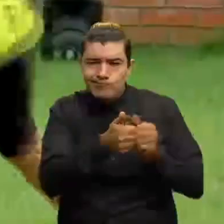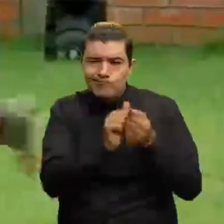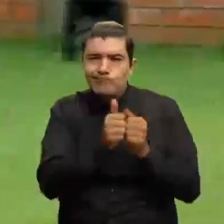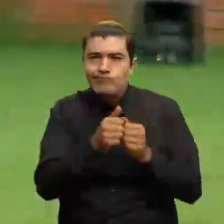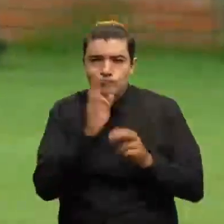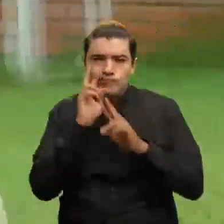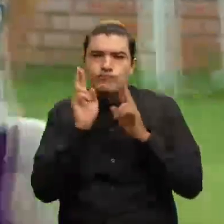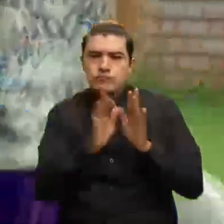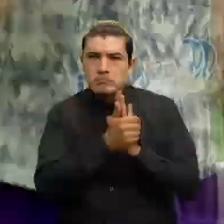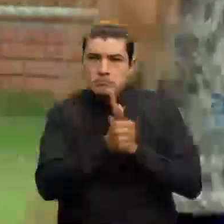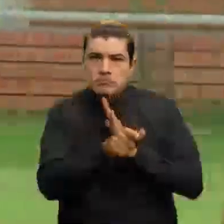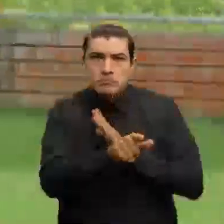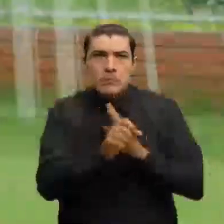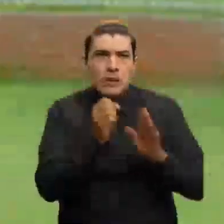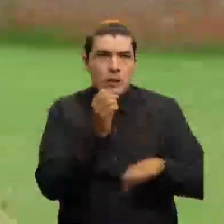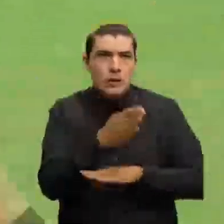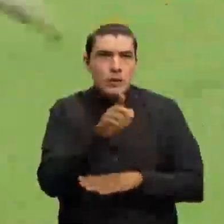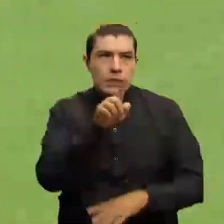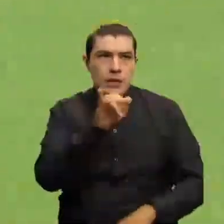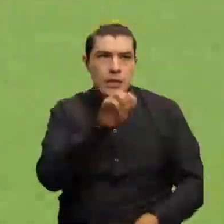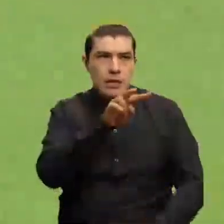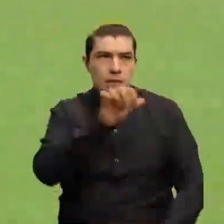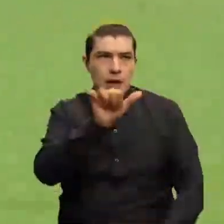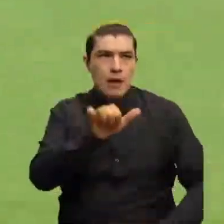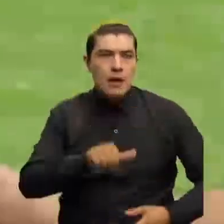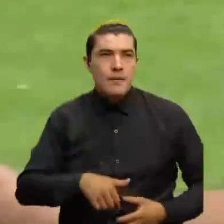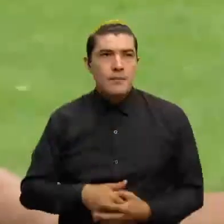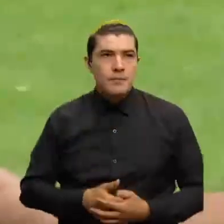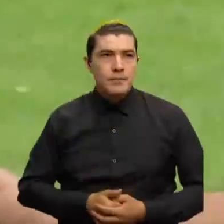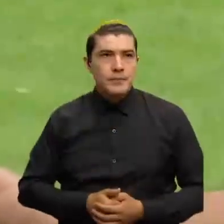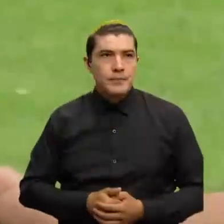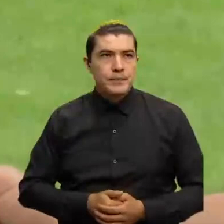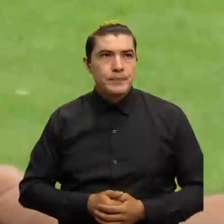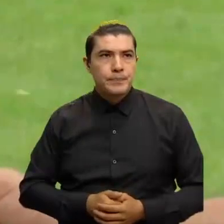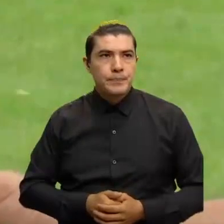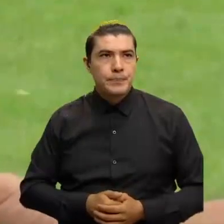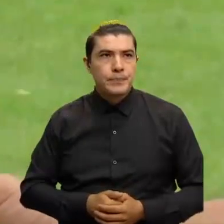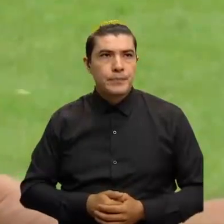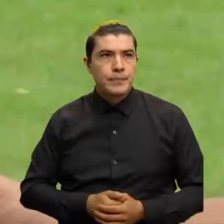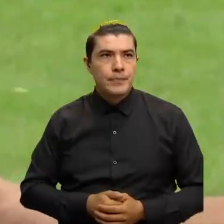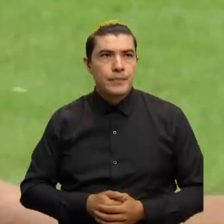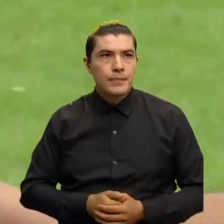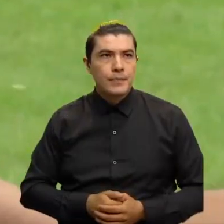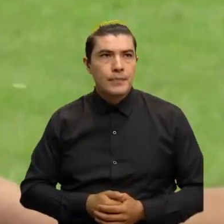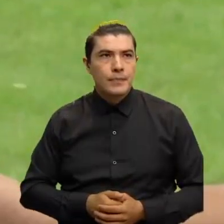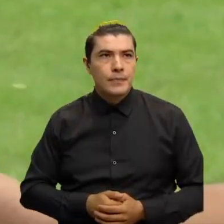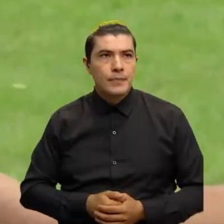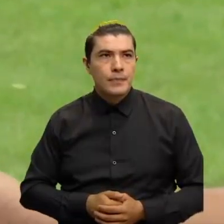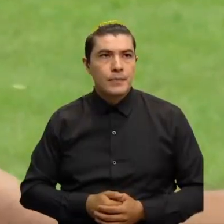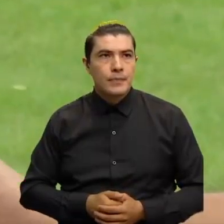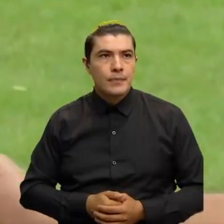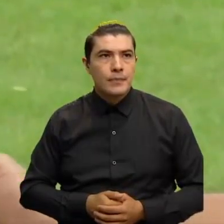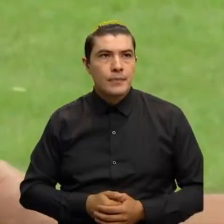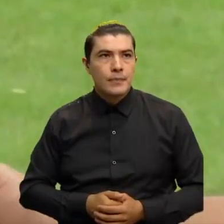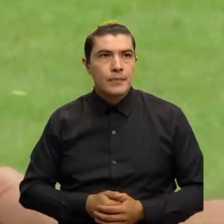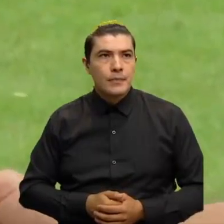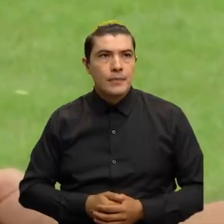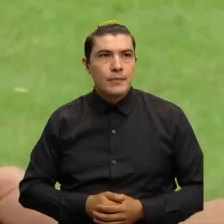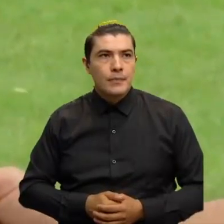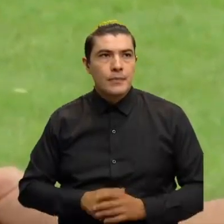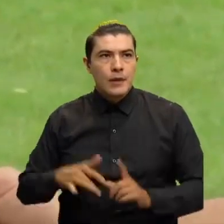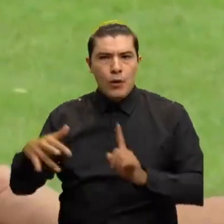más destacadas del Club Ceiba. Dios mío, se convirtió en mi vida totalmente, o sea, todo gira en